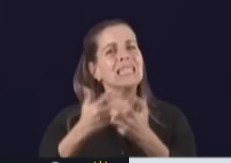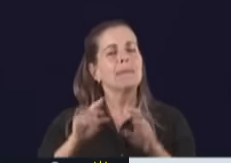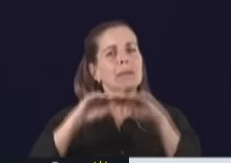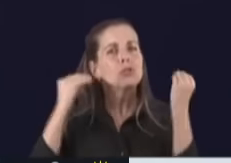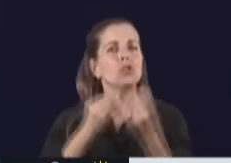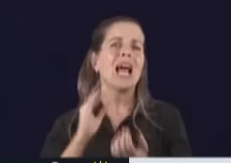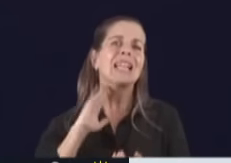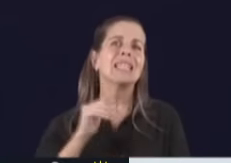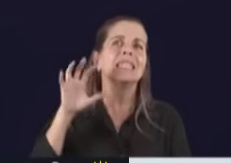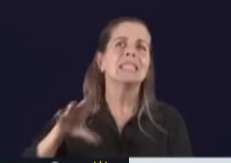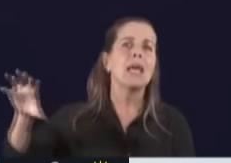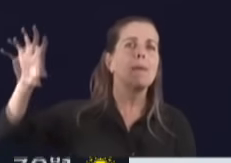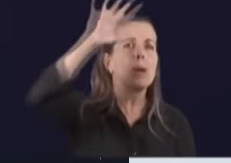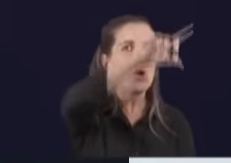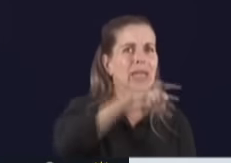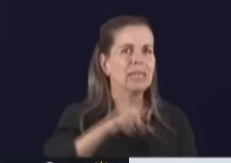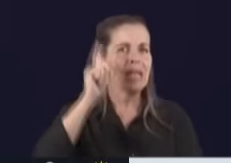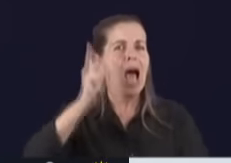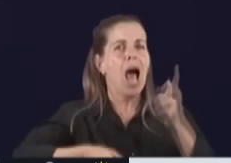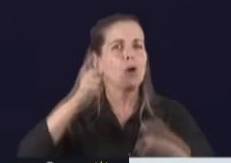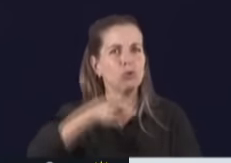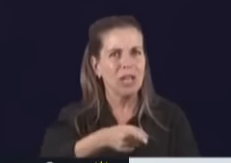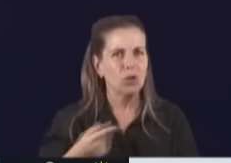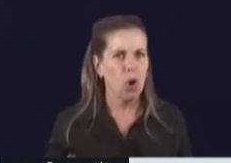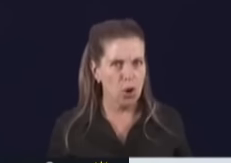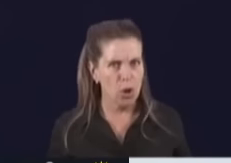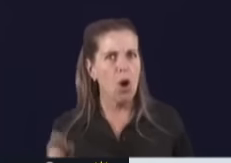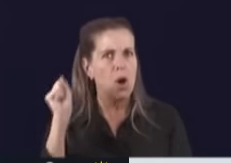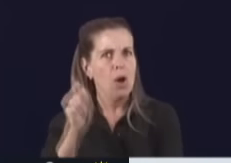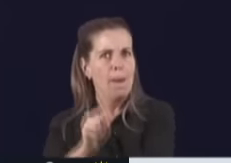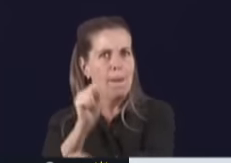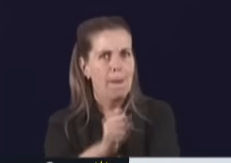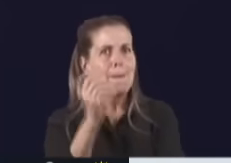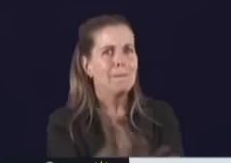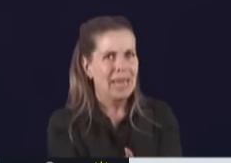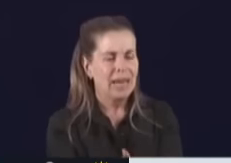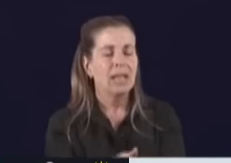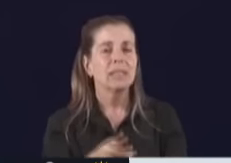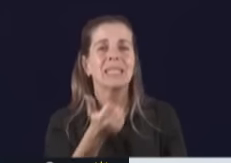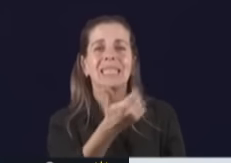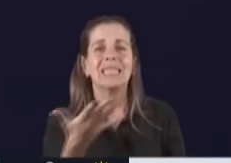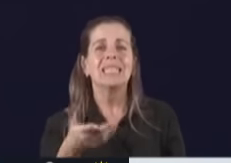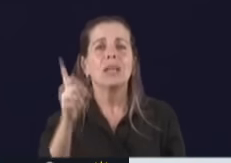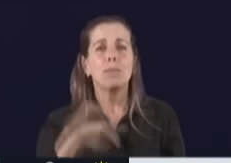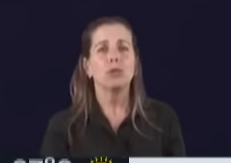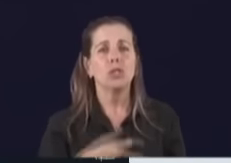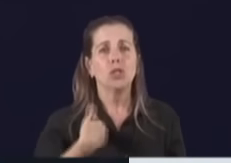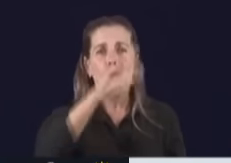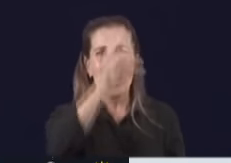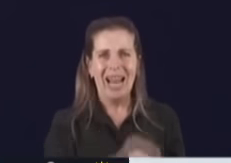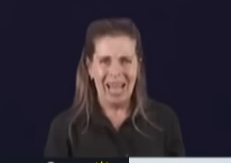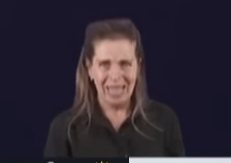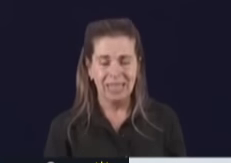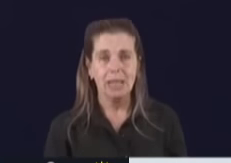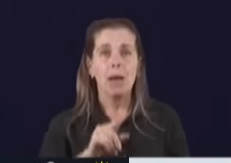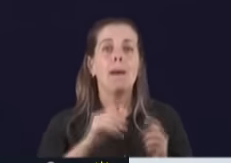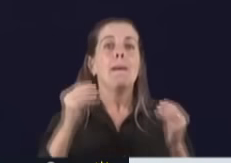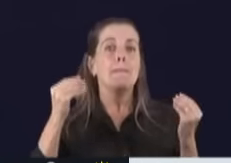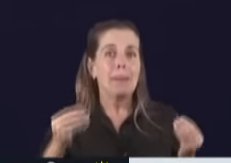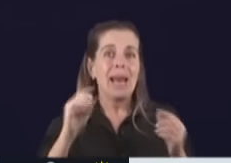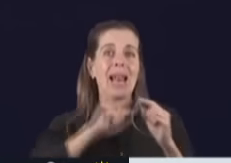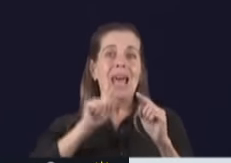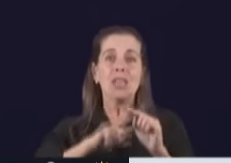provincias. Ya está vigente en el 65% del país y para 2027 lo estará en todo el